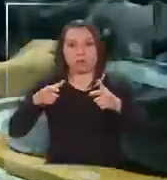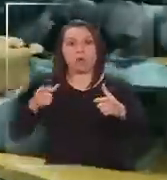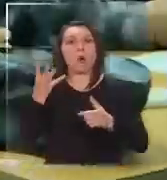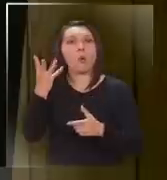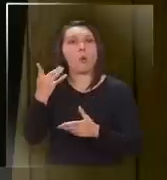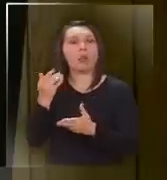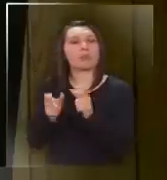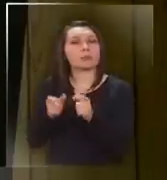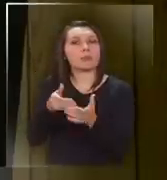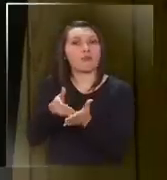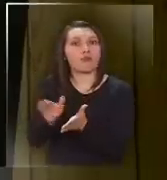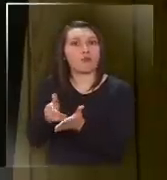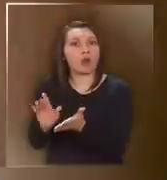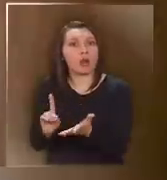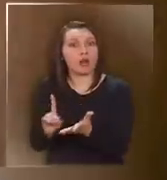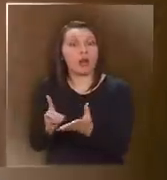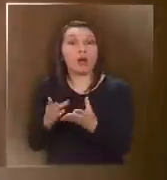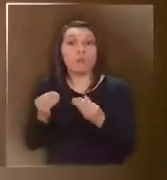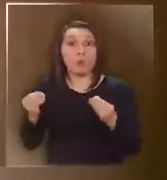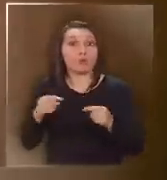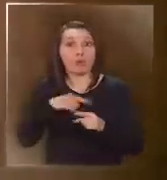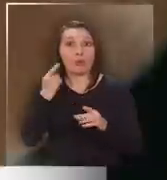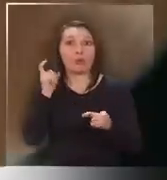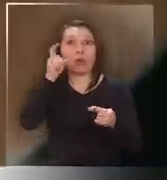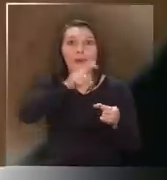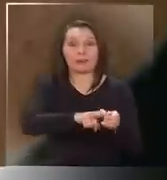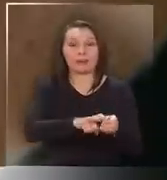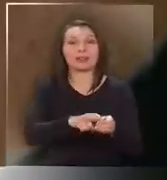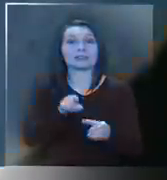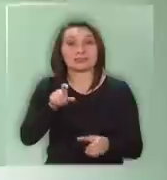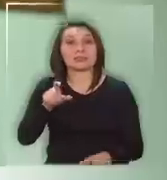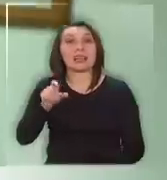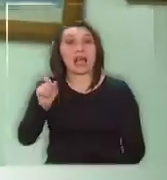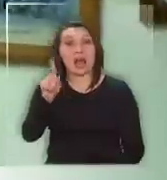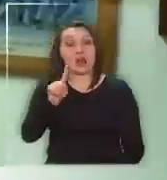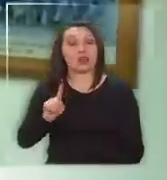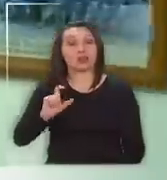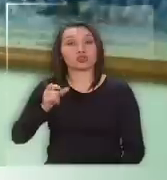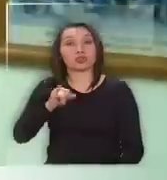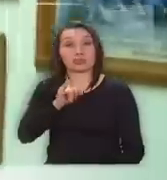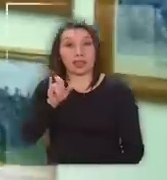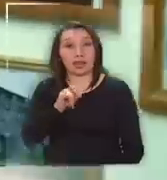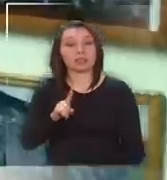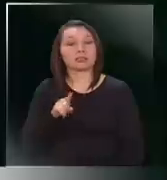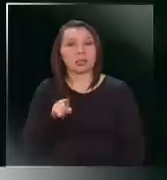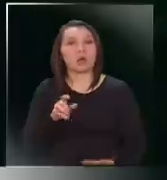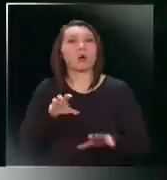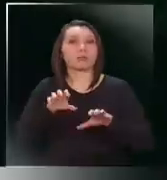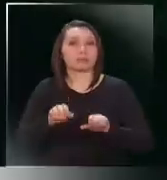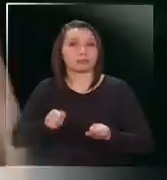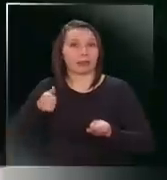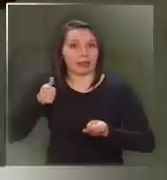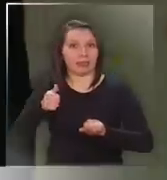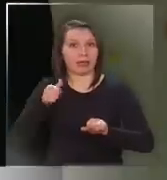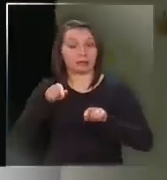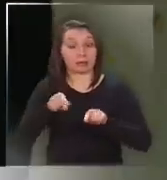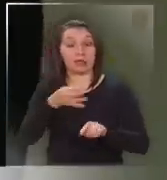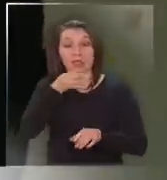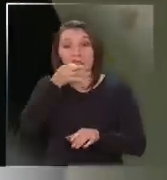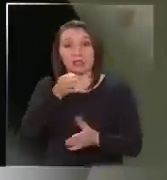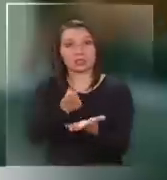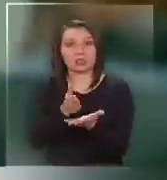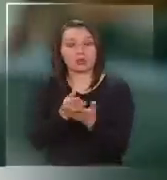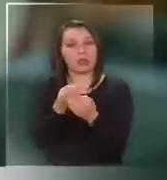afuera? Bastantes. Carlos González es el director y sostenedor de este premilitar. Según él, este establecimiento